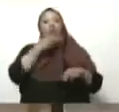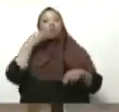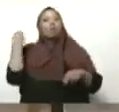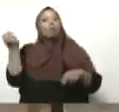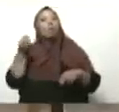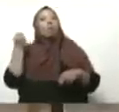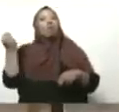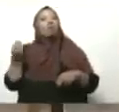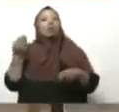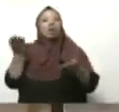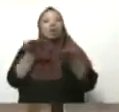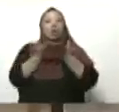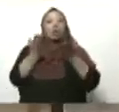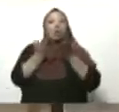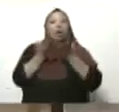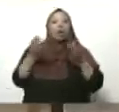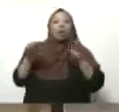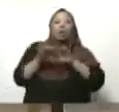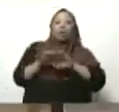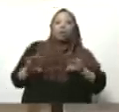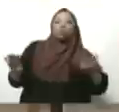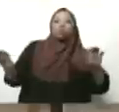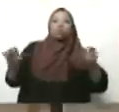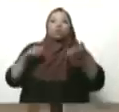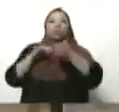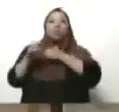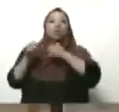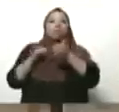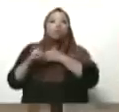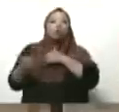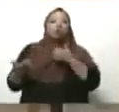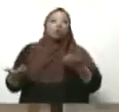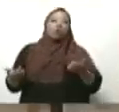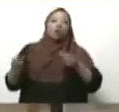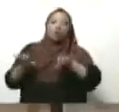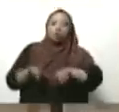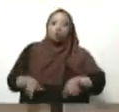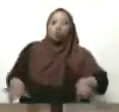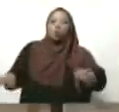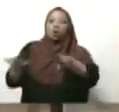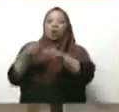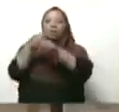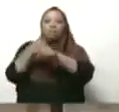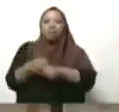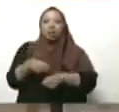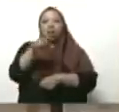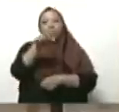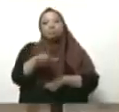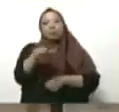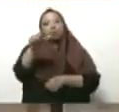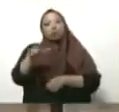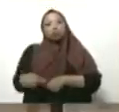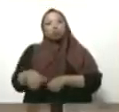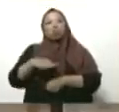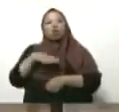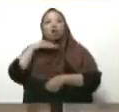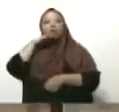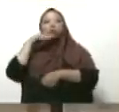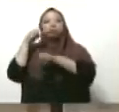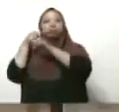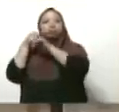centros educativos centros deportivos afueras de lugares donde hay concentración de personas